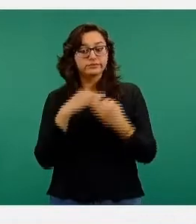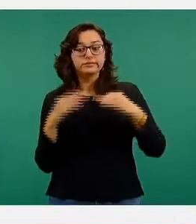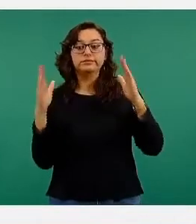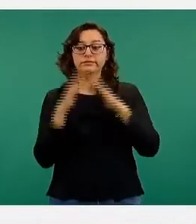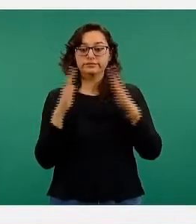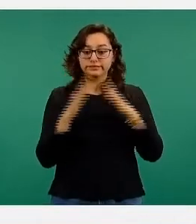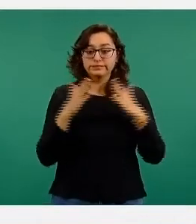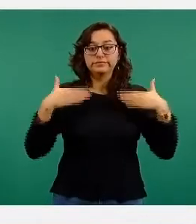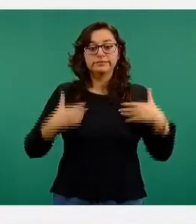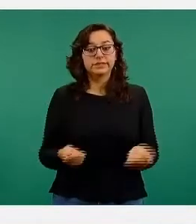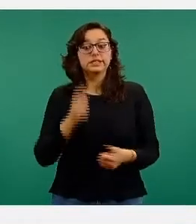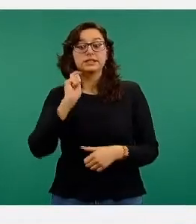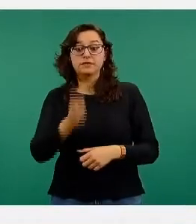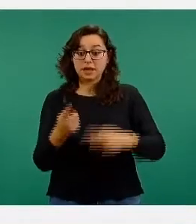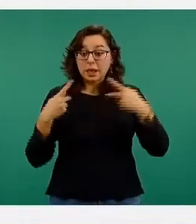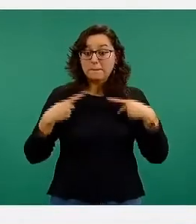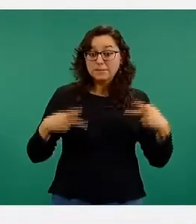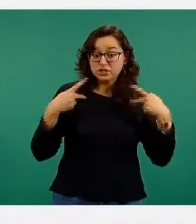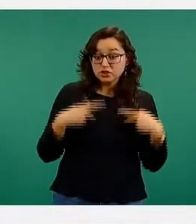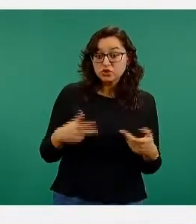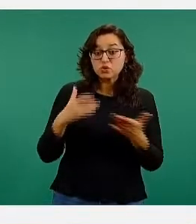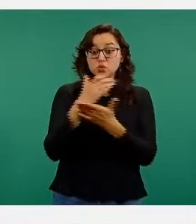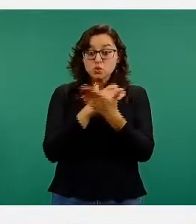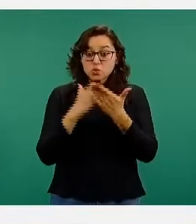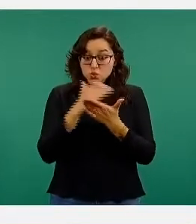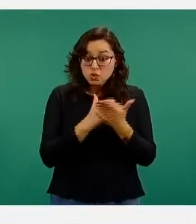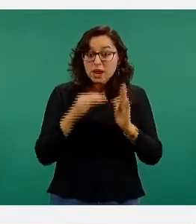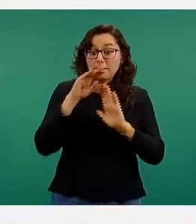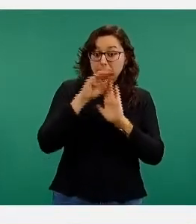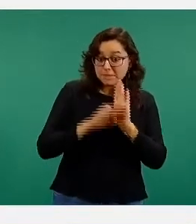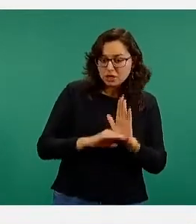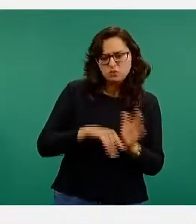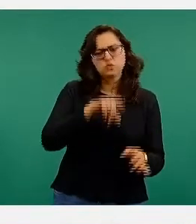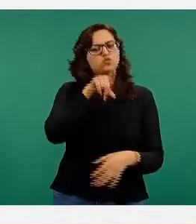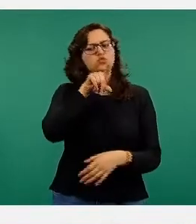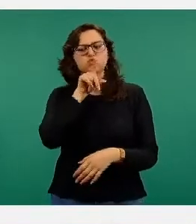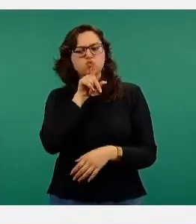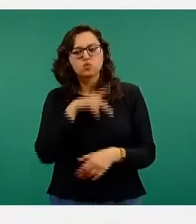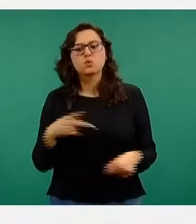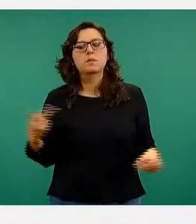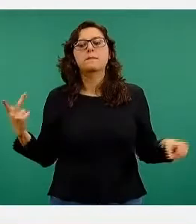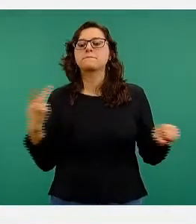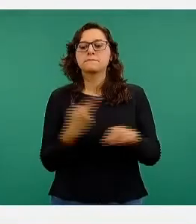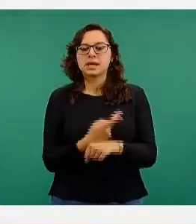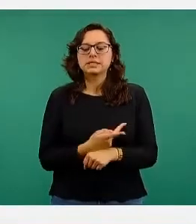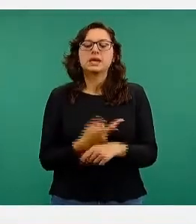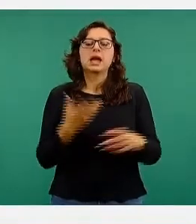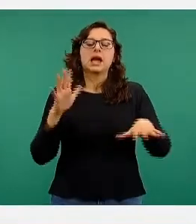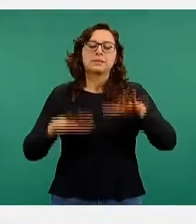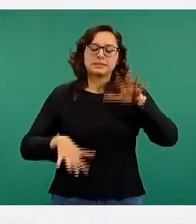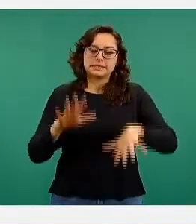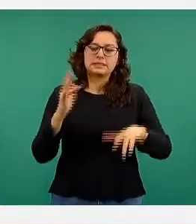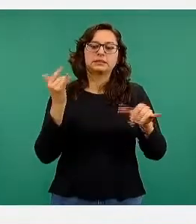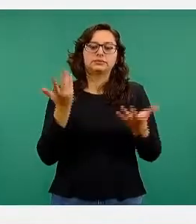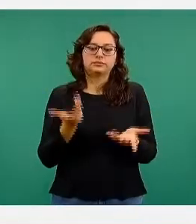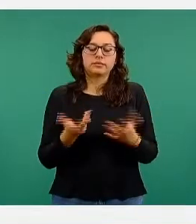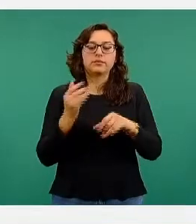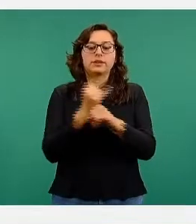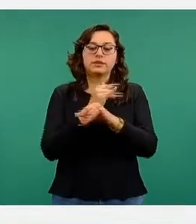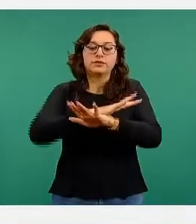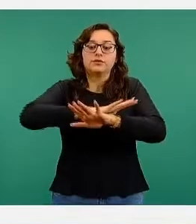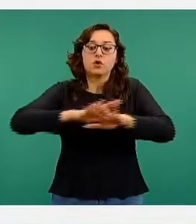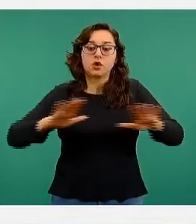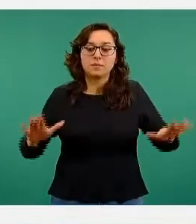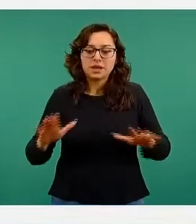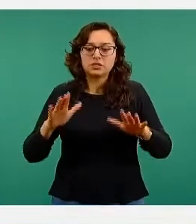recuperando menos personas, es que existe un desfase evidentemente. Como pueden ver, existió una disminución